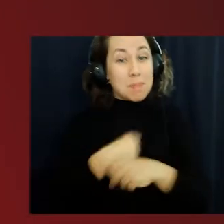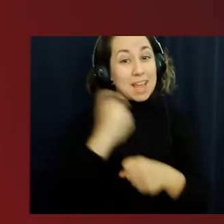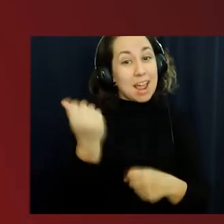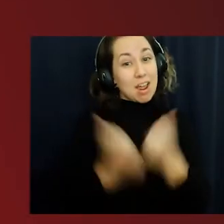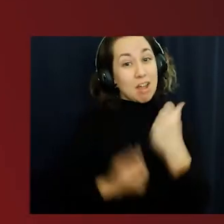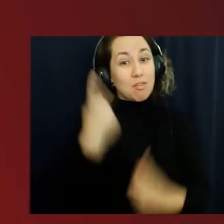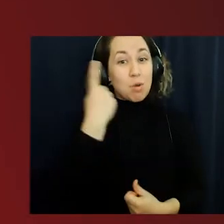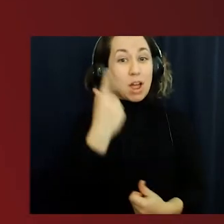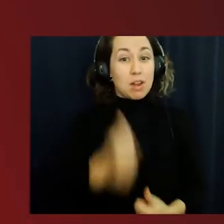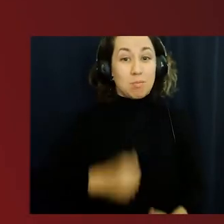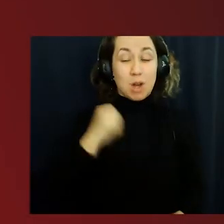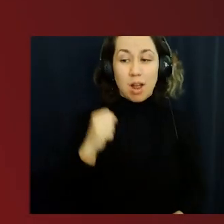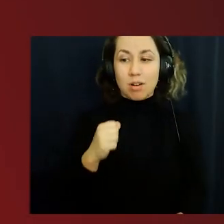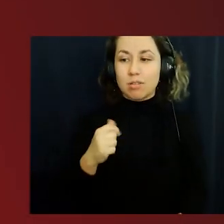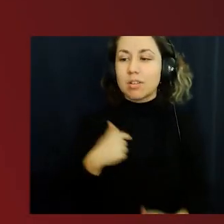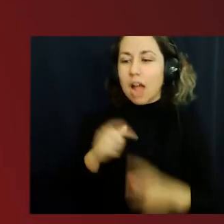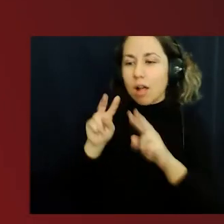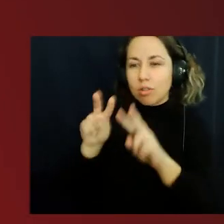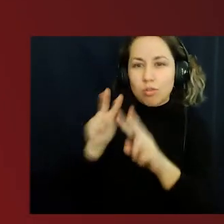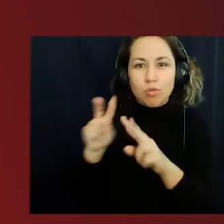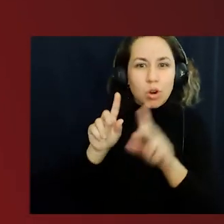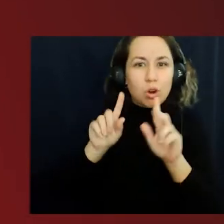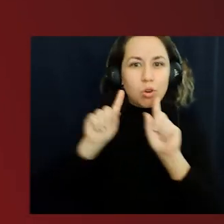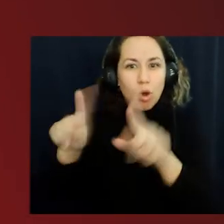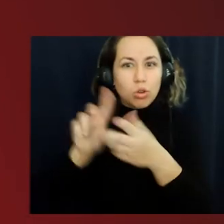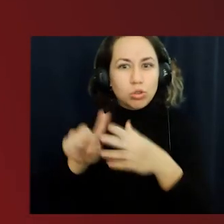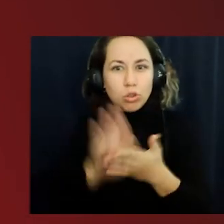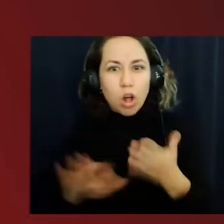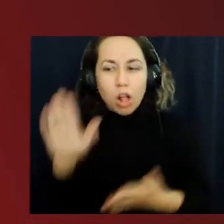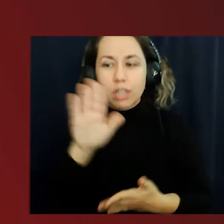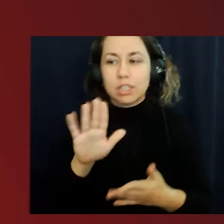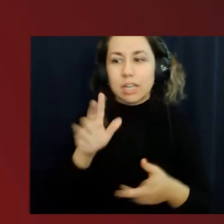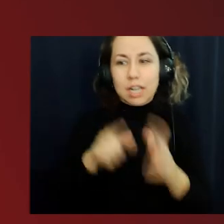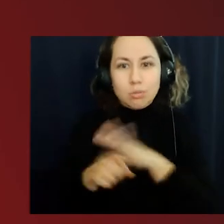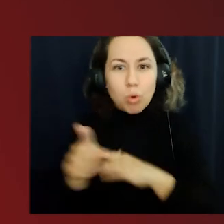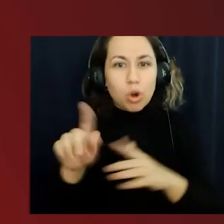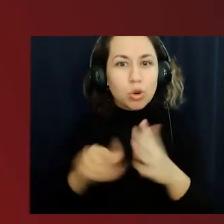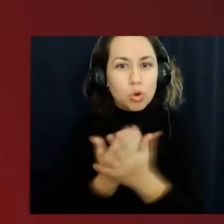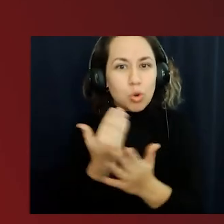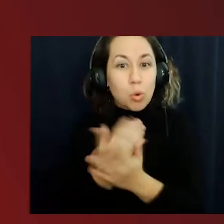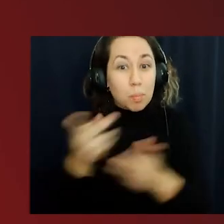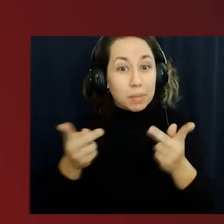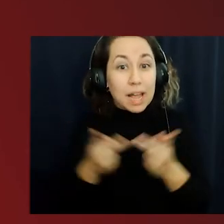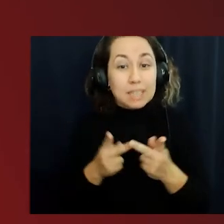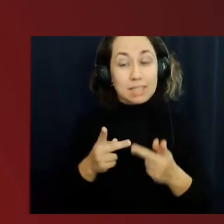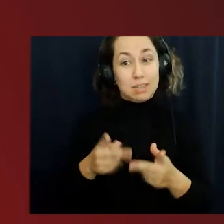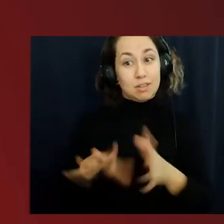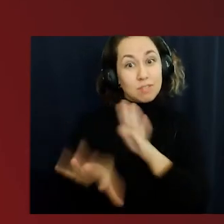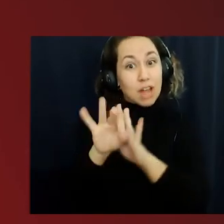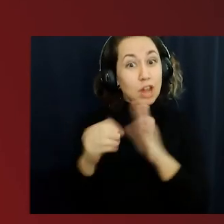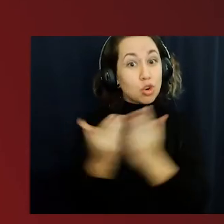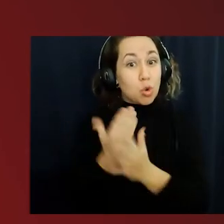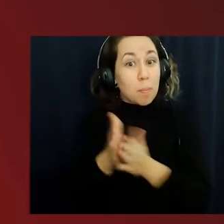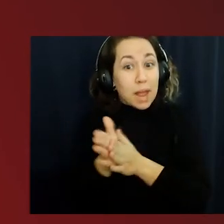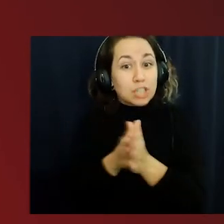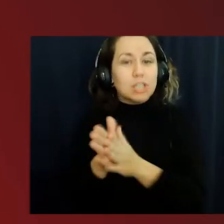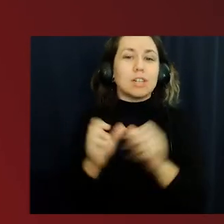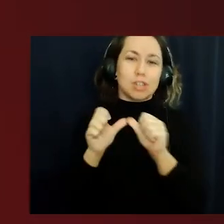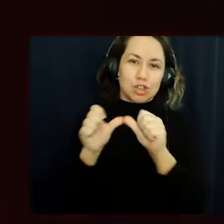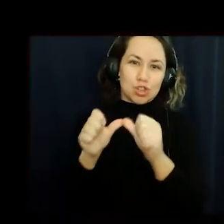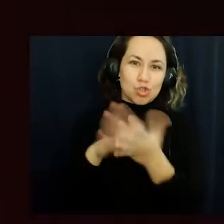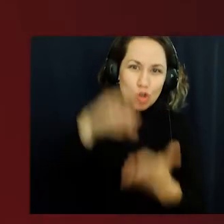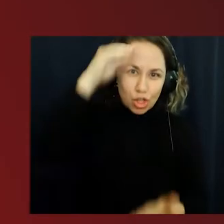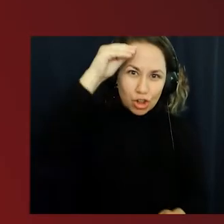Quiero salir a la universidad, conocer nuevas personas, conocer nuevos lugares, descubrir pasiones nuevas y, por supuesto, continuar